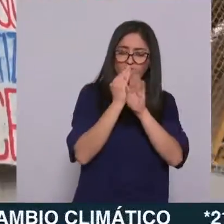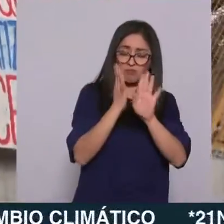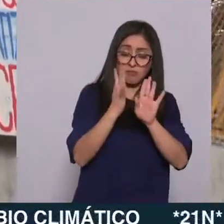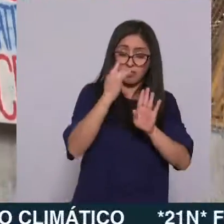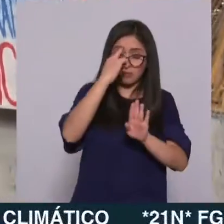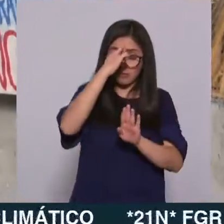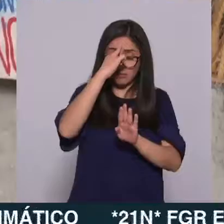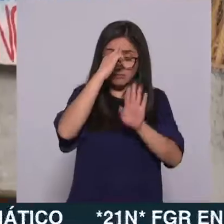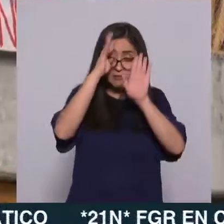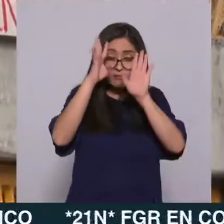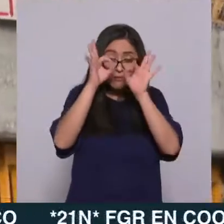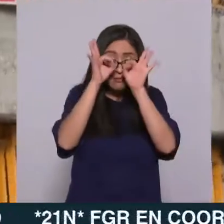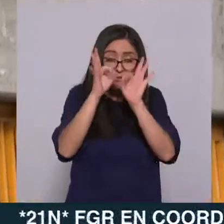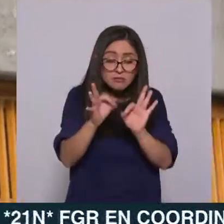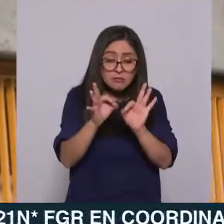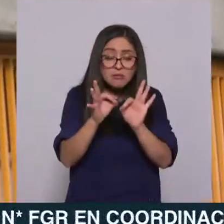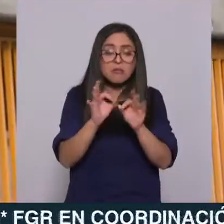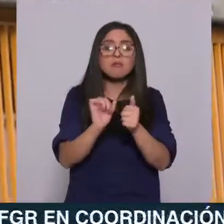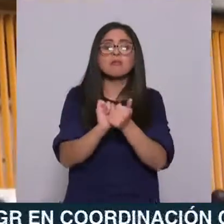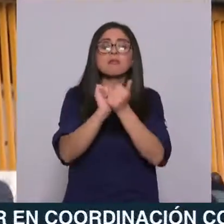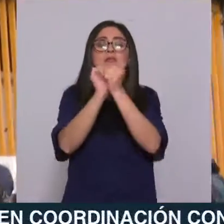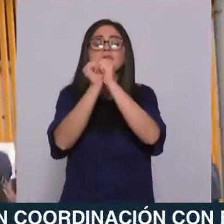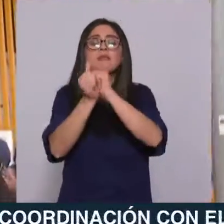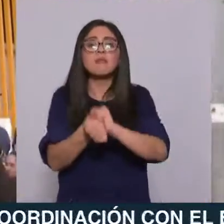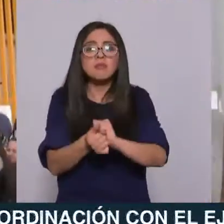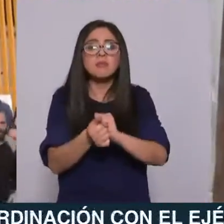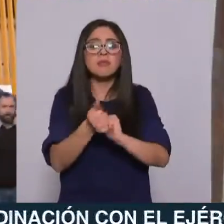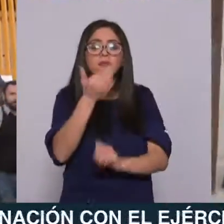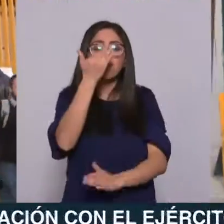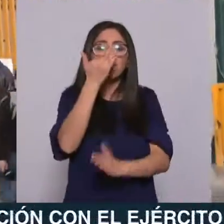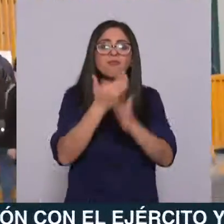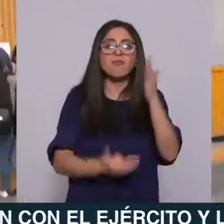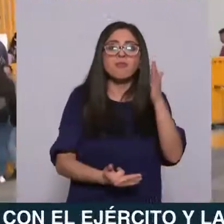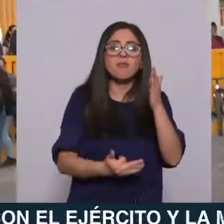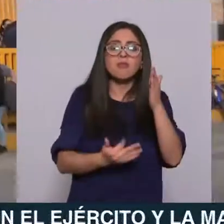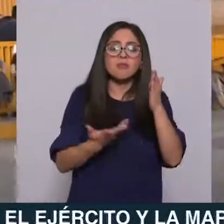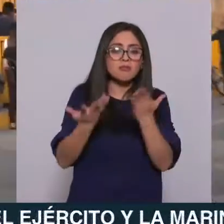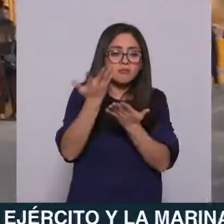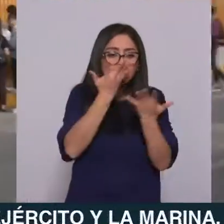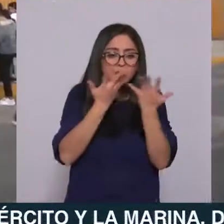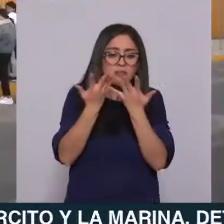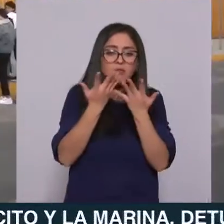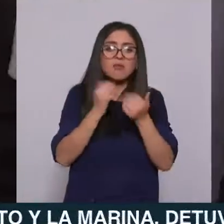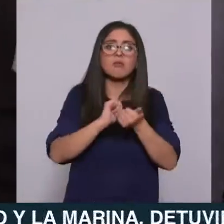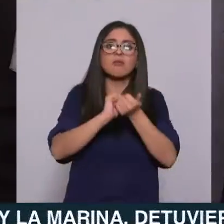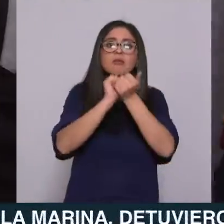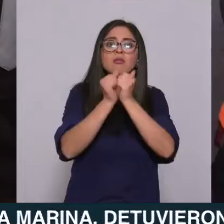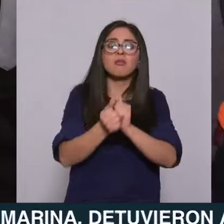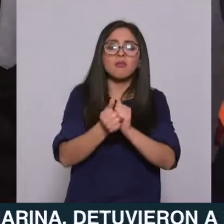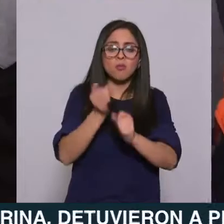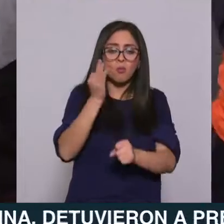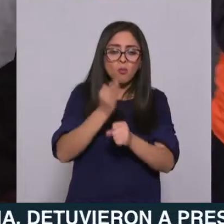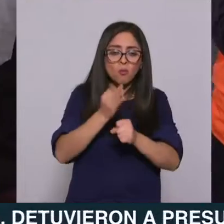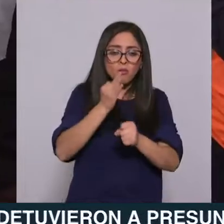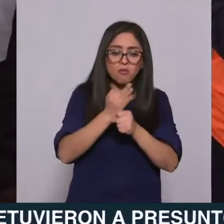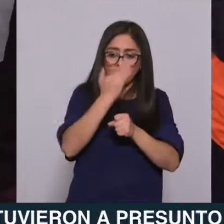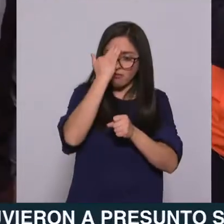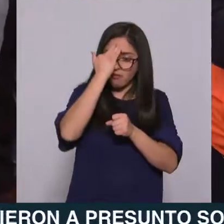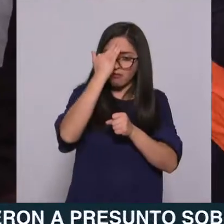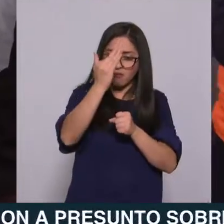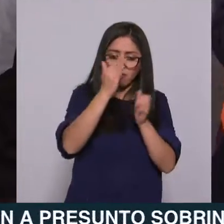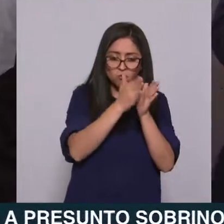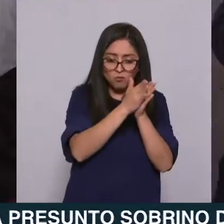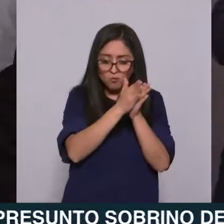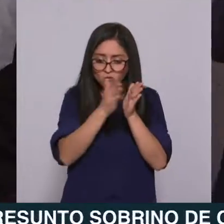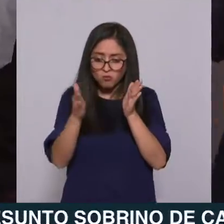desarrollo cognitivo quedan de alguna manera suspendidos, en este caso ya prácticamente por 2 meses.